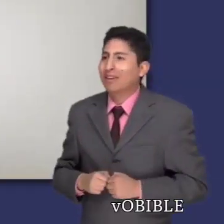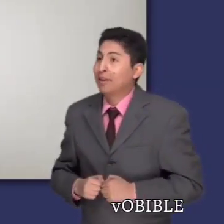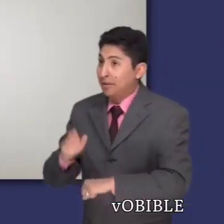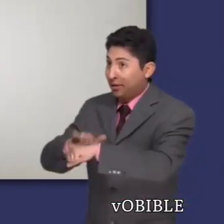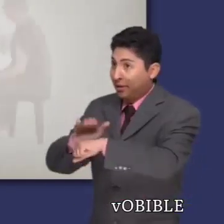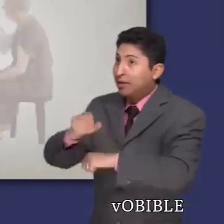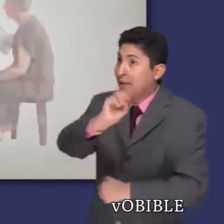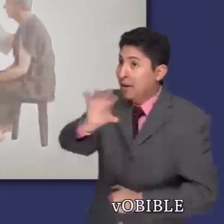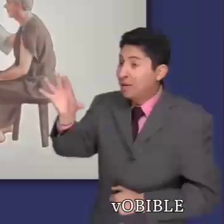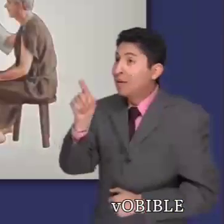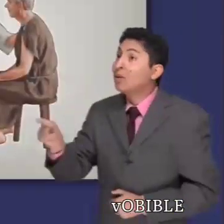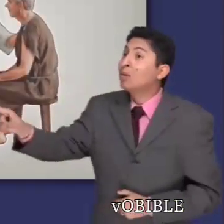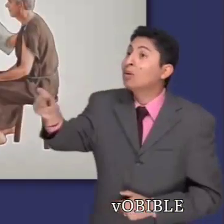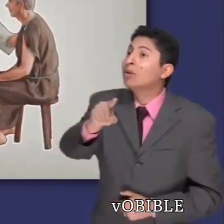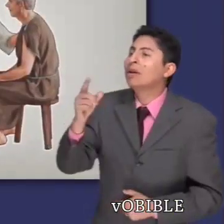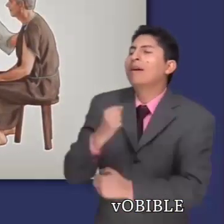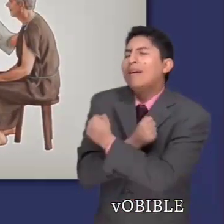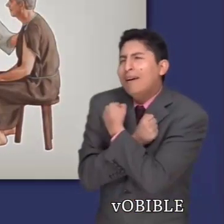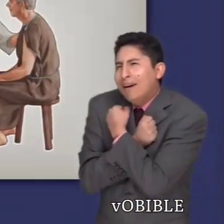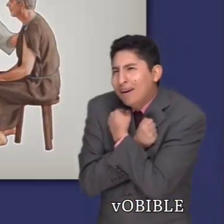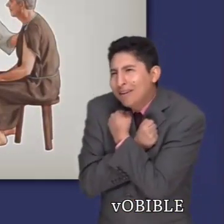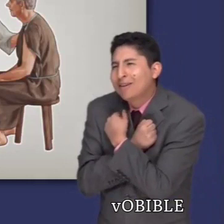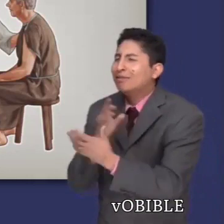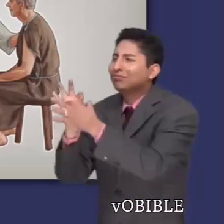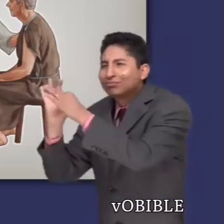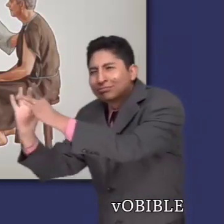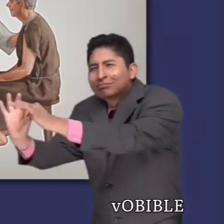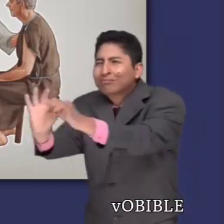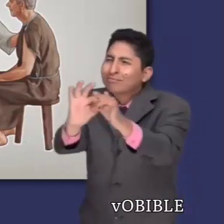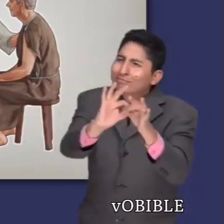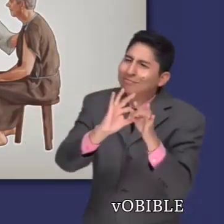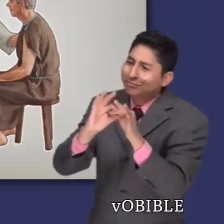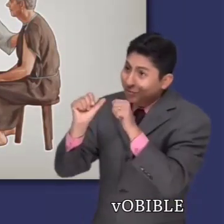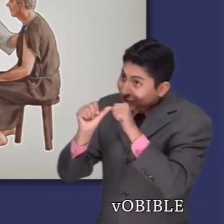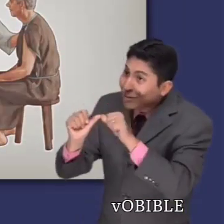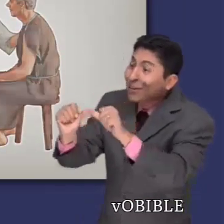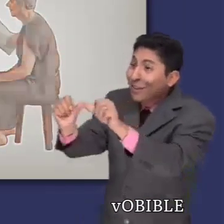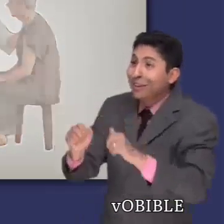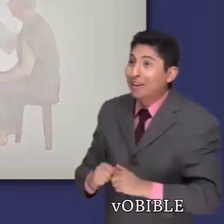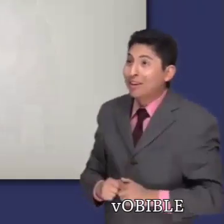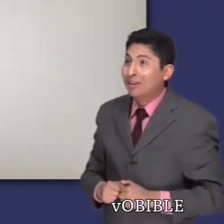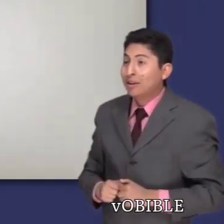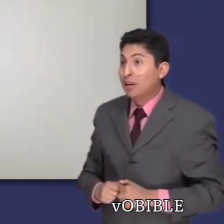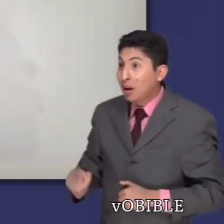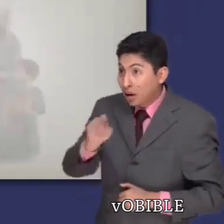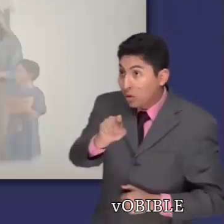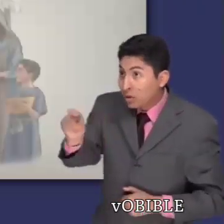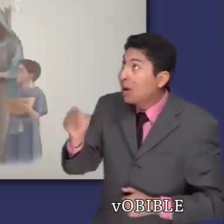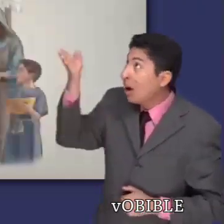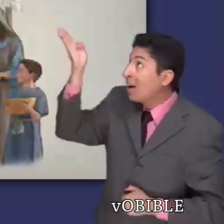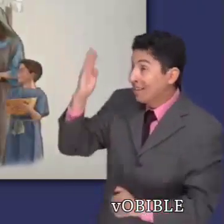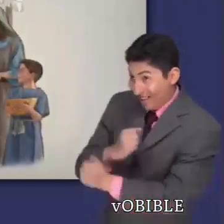Por ejemplo, Juan vuelve a destacar que los cristianos necesitan amarse unos a otros. También